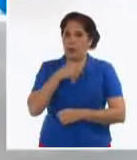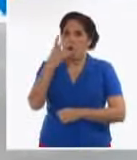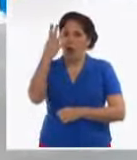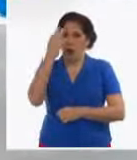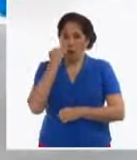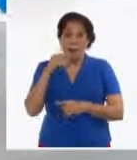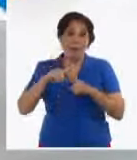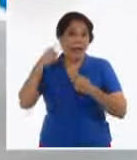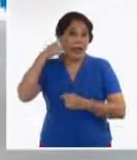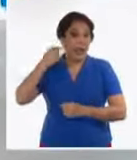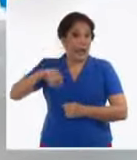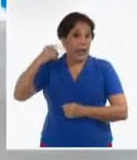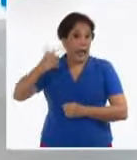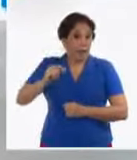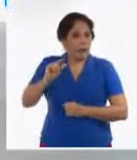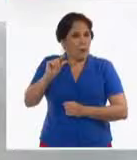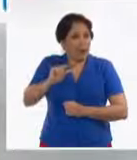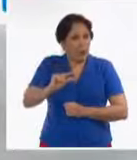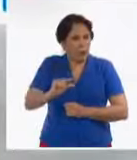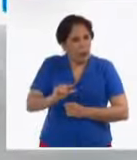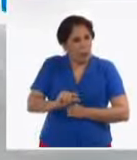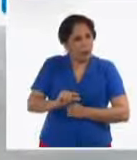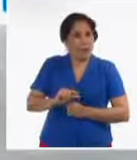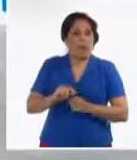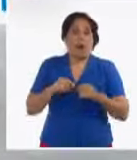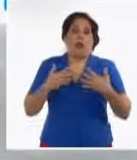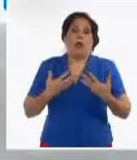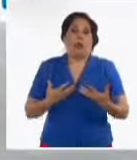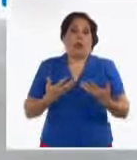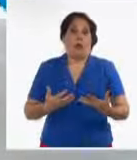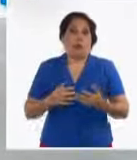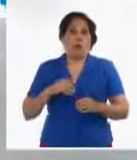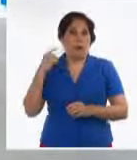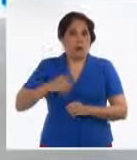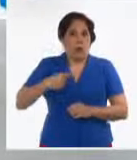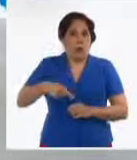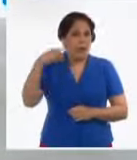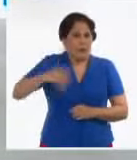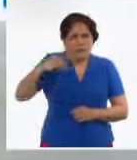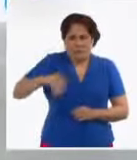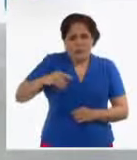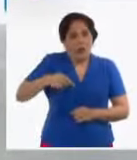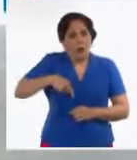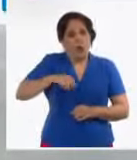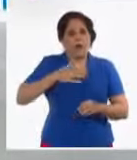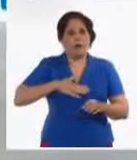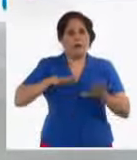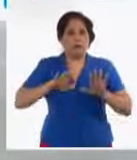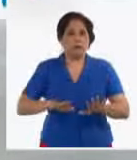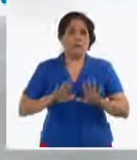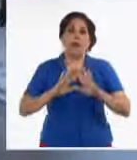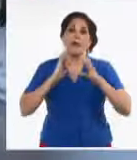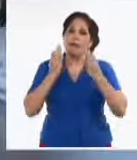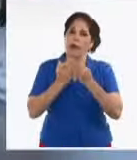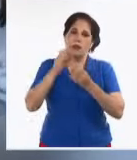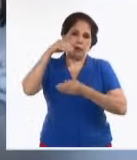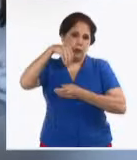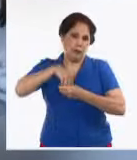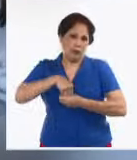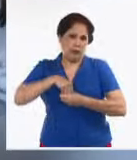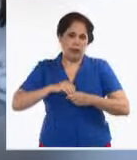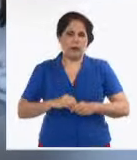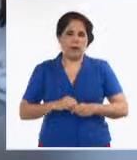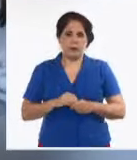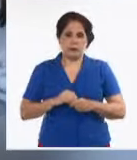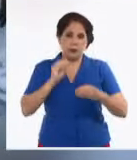plan de entrenamiento ahora, aparte ahí, para yo poder desentrenarme. Y nada, estar ahí con mi familia, que es lo único que queda. ¿No cree, Daniel,